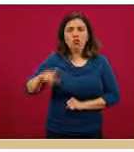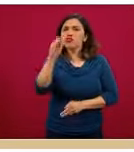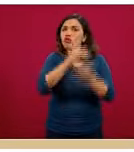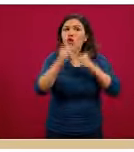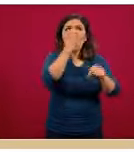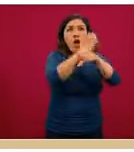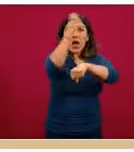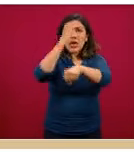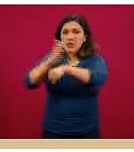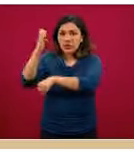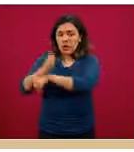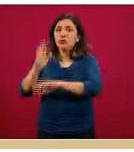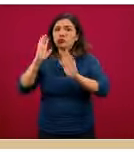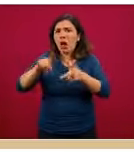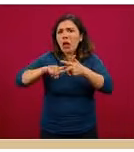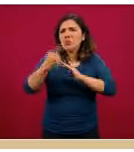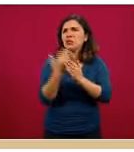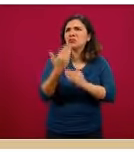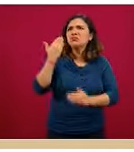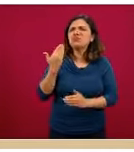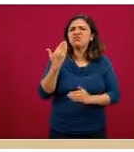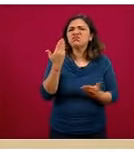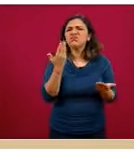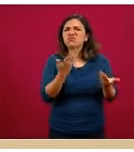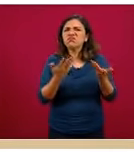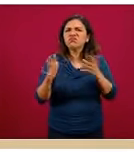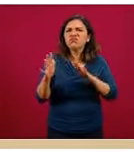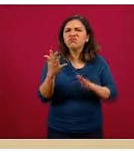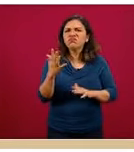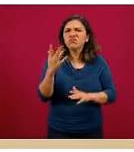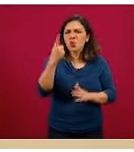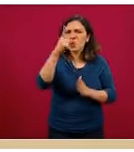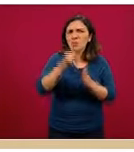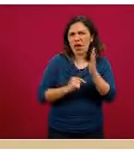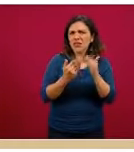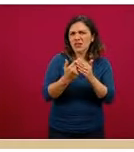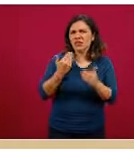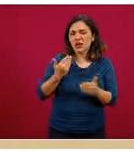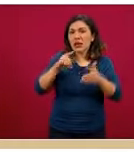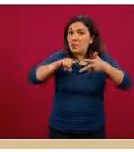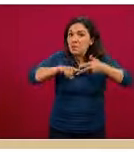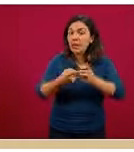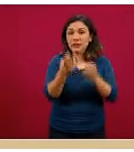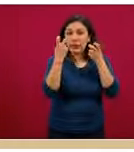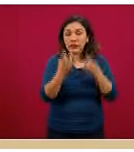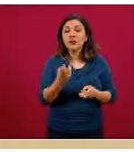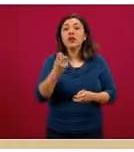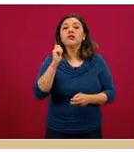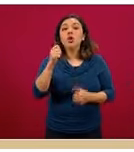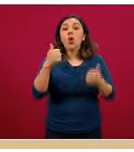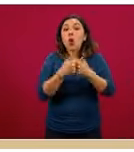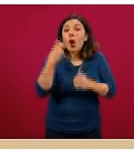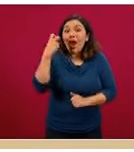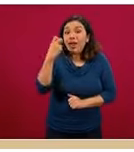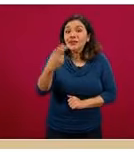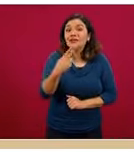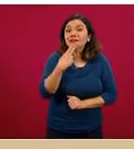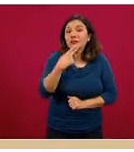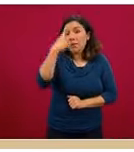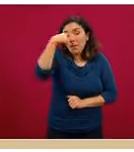federativas. También inició hace aproximadamente ya el mes que dio inicio, y que a través del cual vamos a